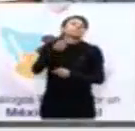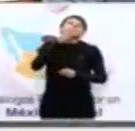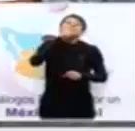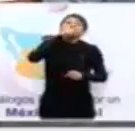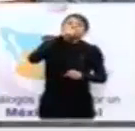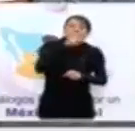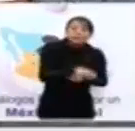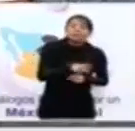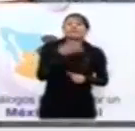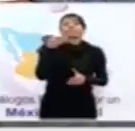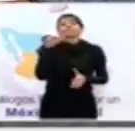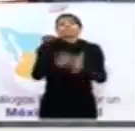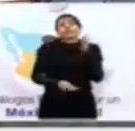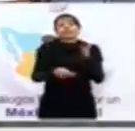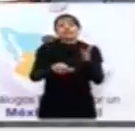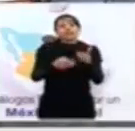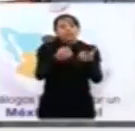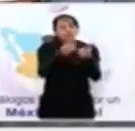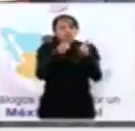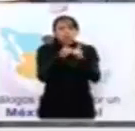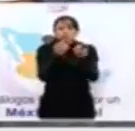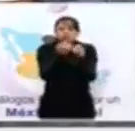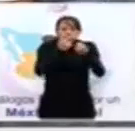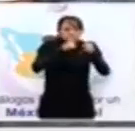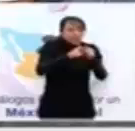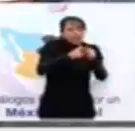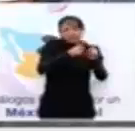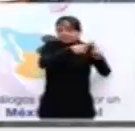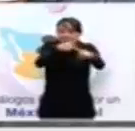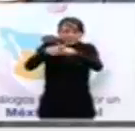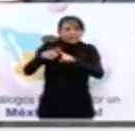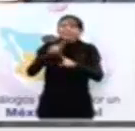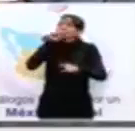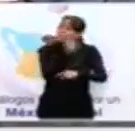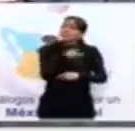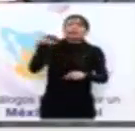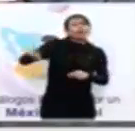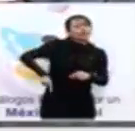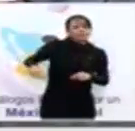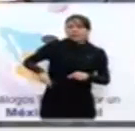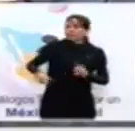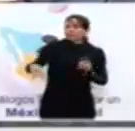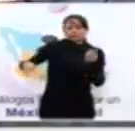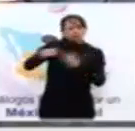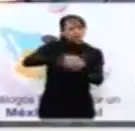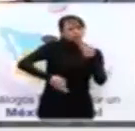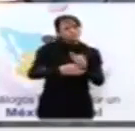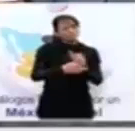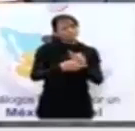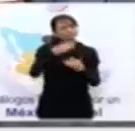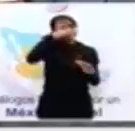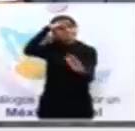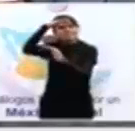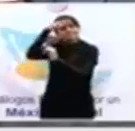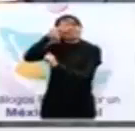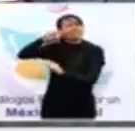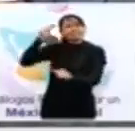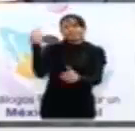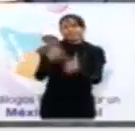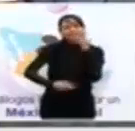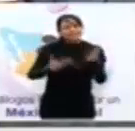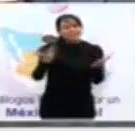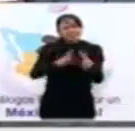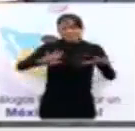coincide las organizaciones sociales y el propio gobierno en que es momento de hacer una serie de reformas en el campo. Y esta